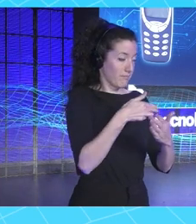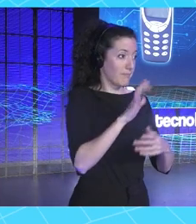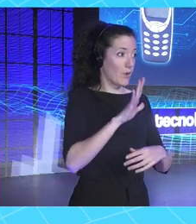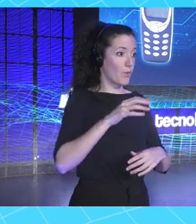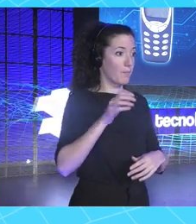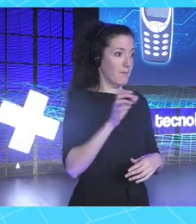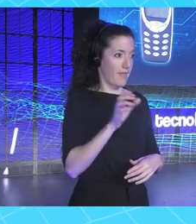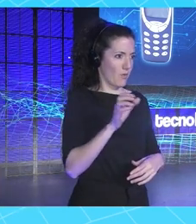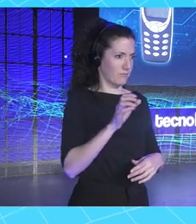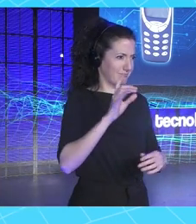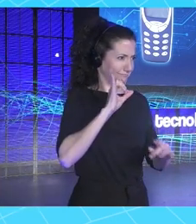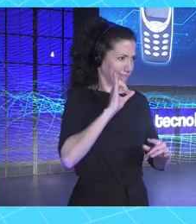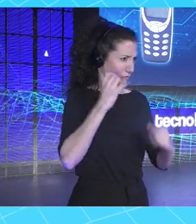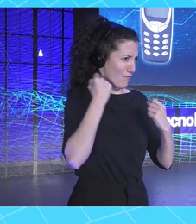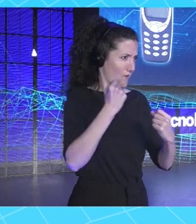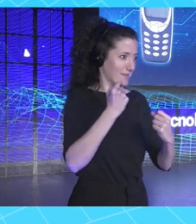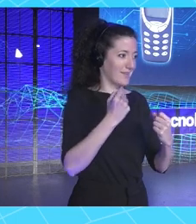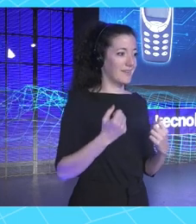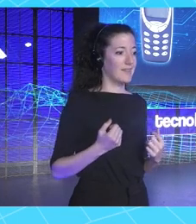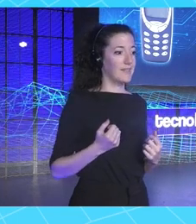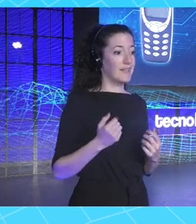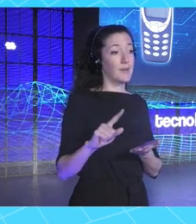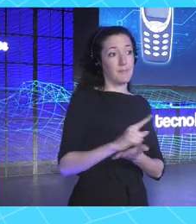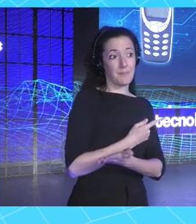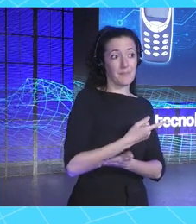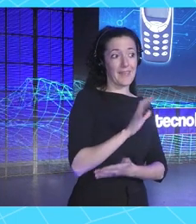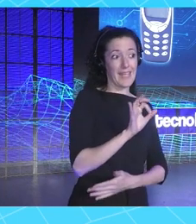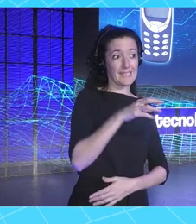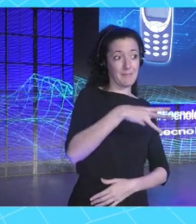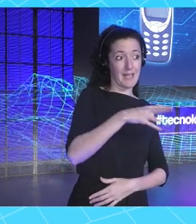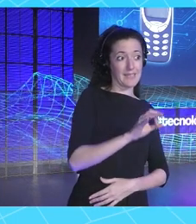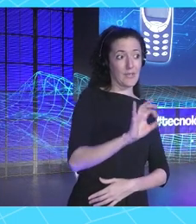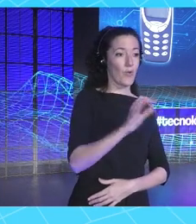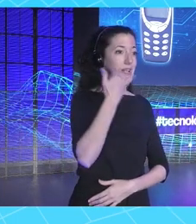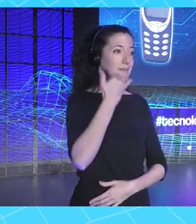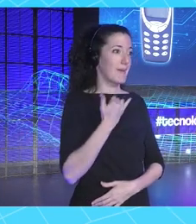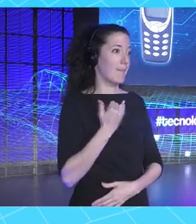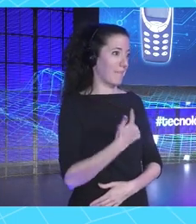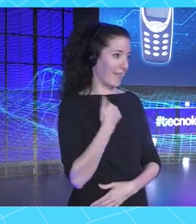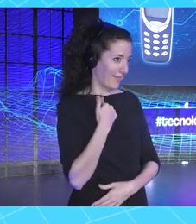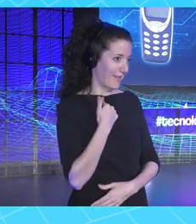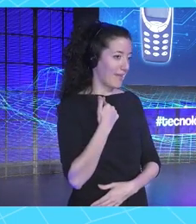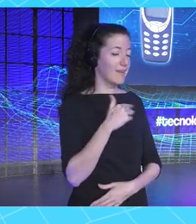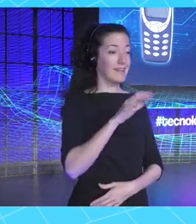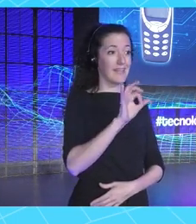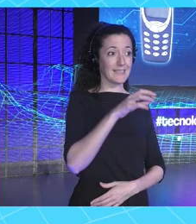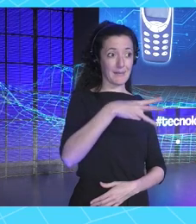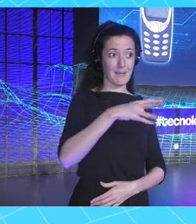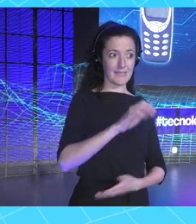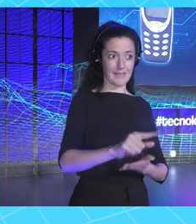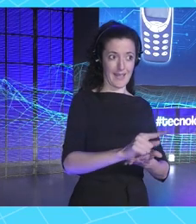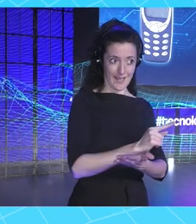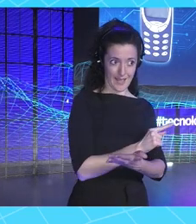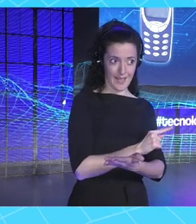fincas de al lado y te había llegado un SMS o una perdida no sabías lo que podía ser depende no pero un SMS te